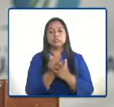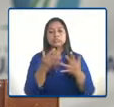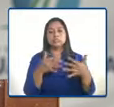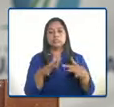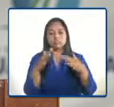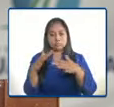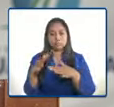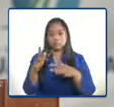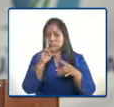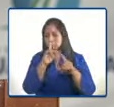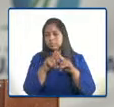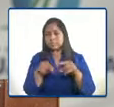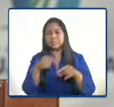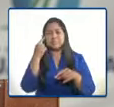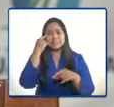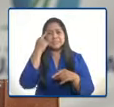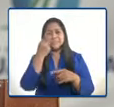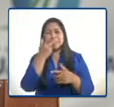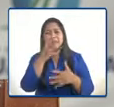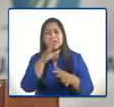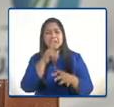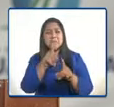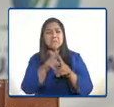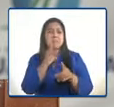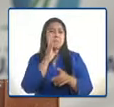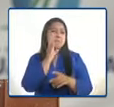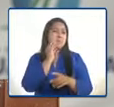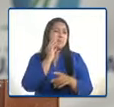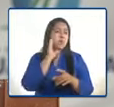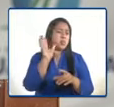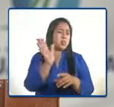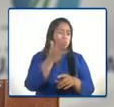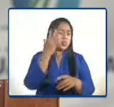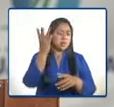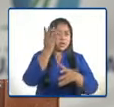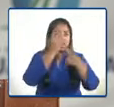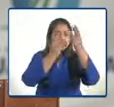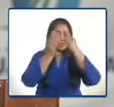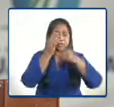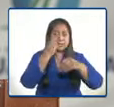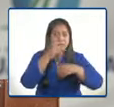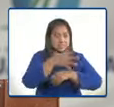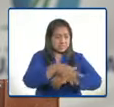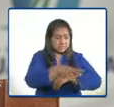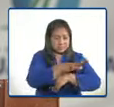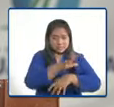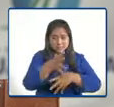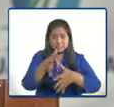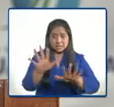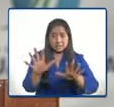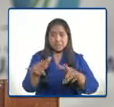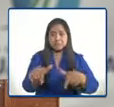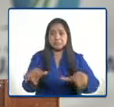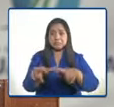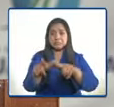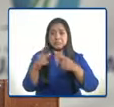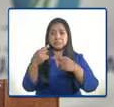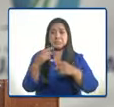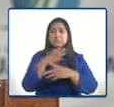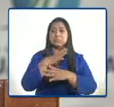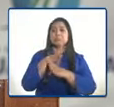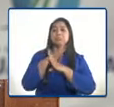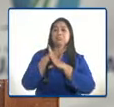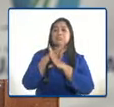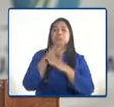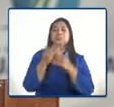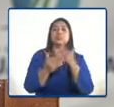se puede imaginar el conocimiento y experiencia que han adquirido estas instalaciones para mantener ese proceso de